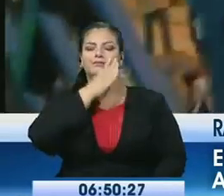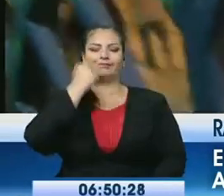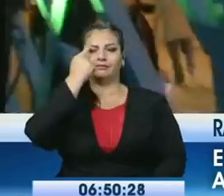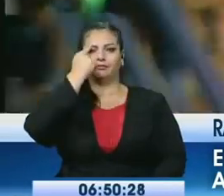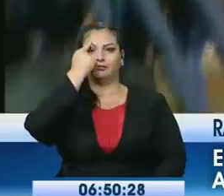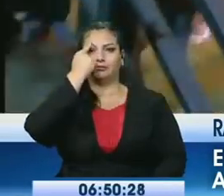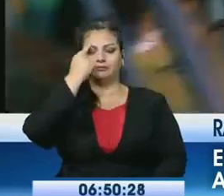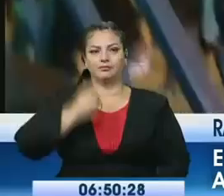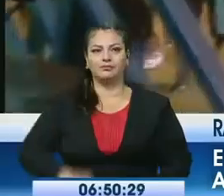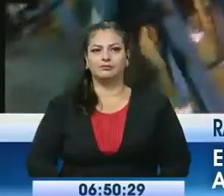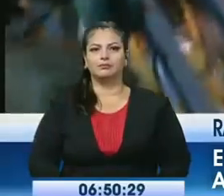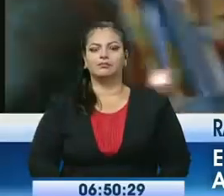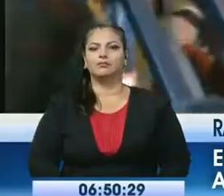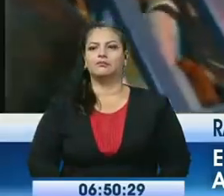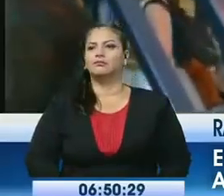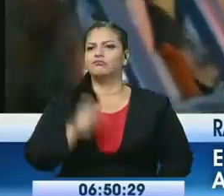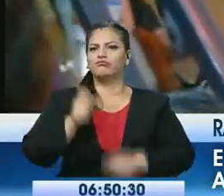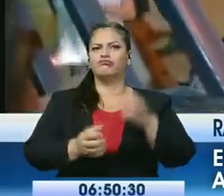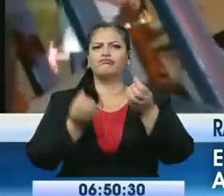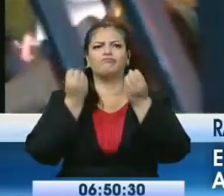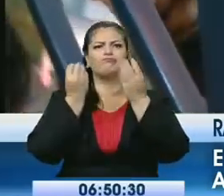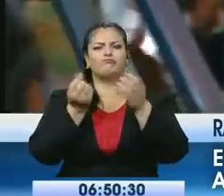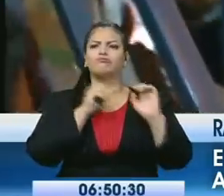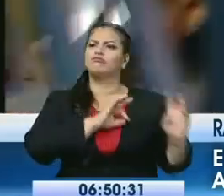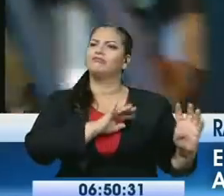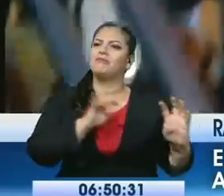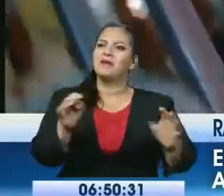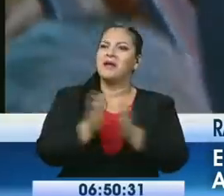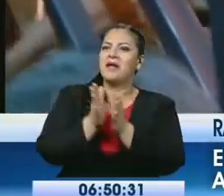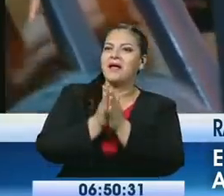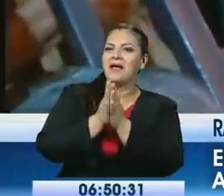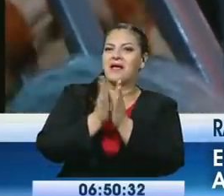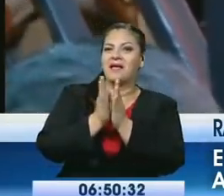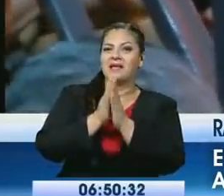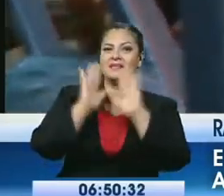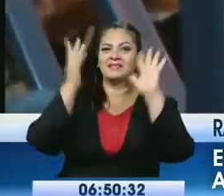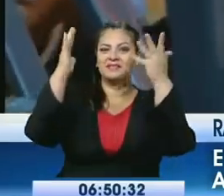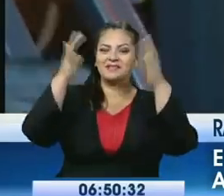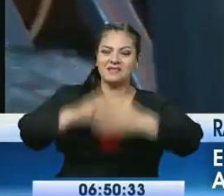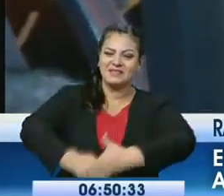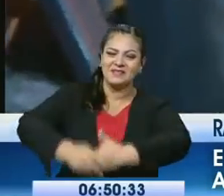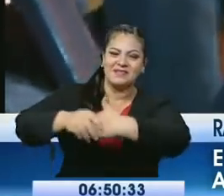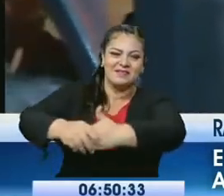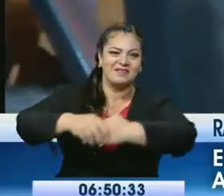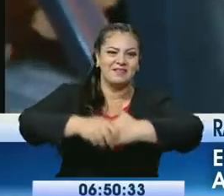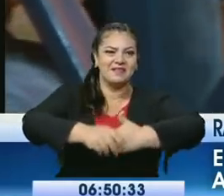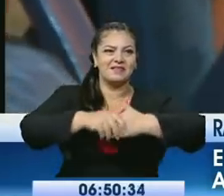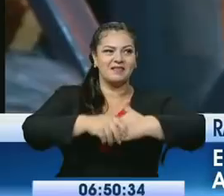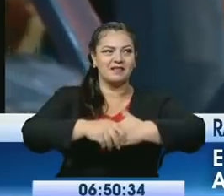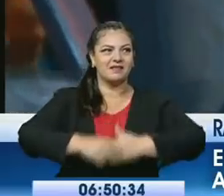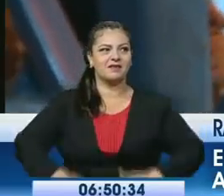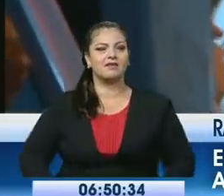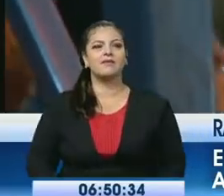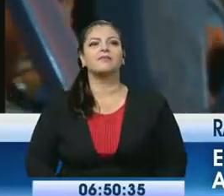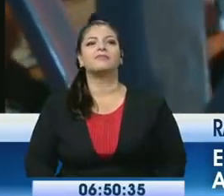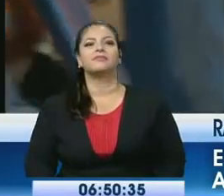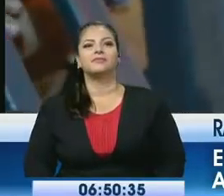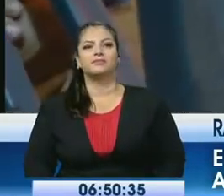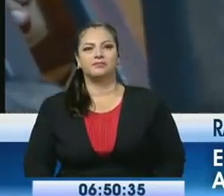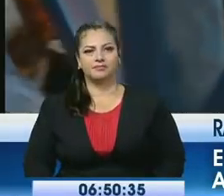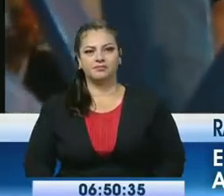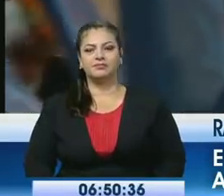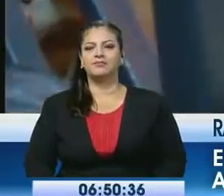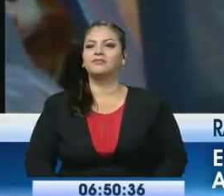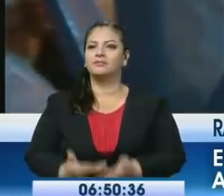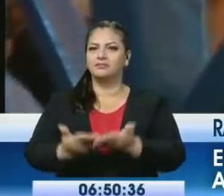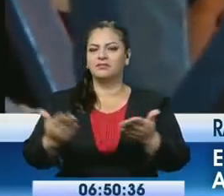sus simpatizantes que se habían apostado junto a la Avenida de las Américas para saludarlo. Profunda alegría está en la patria, pero también profunda